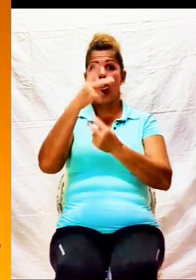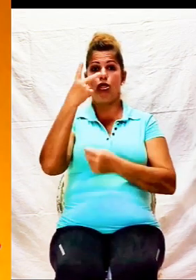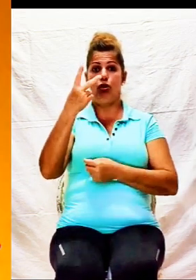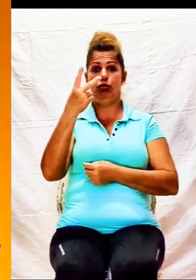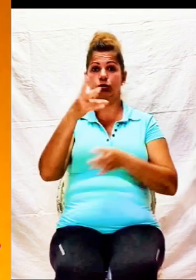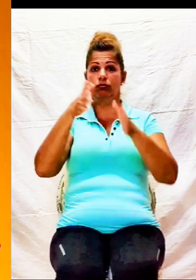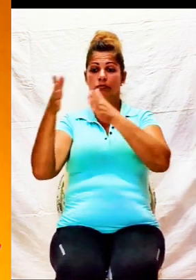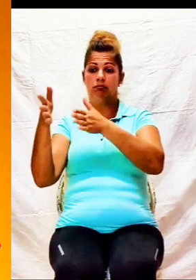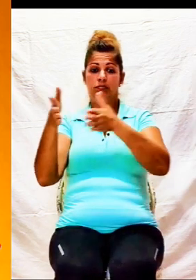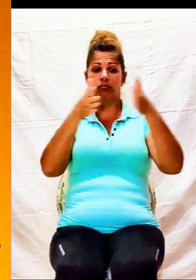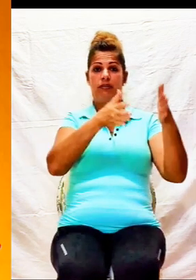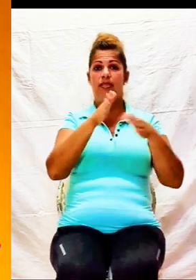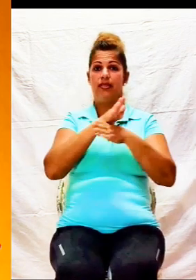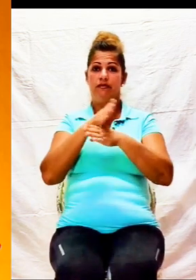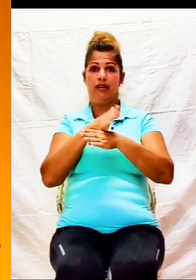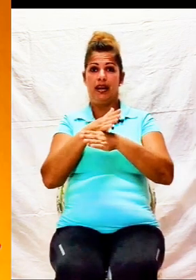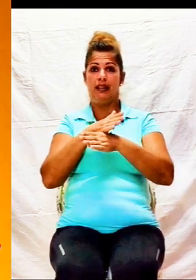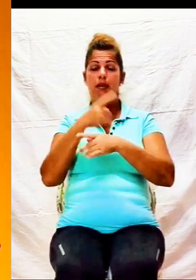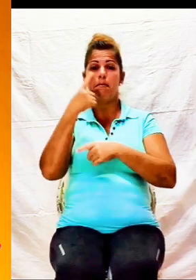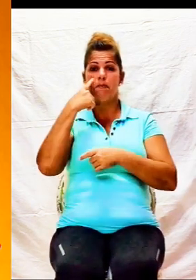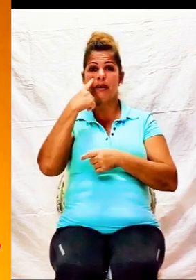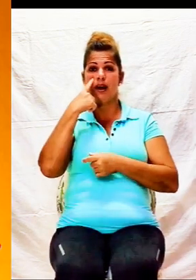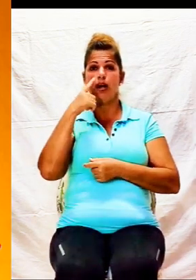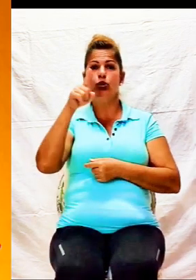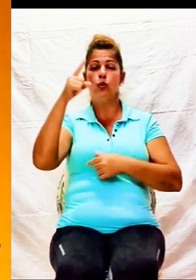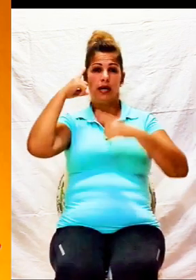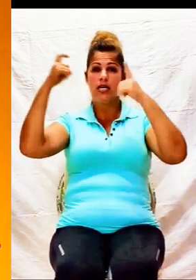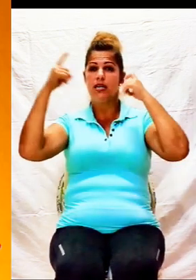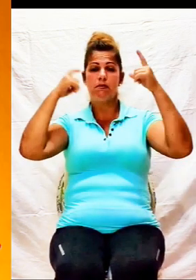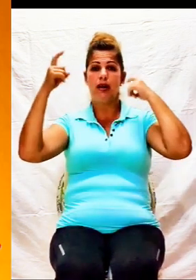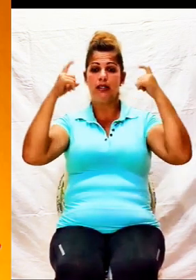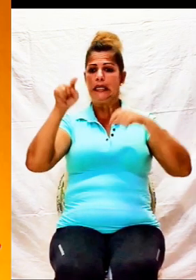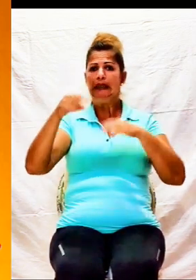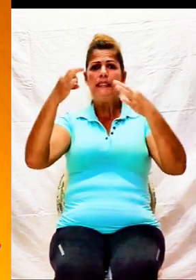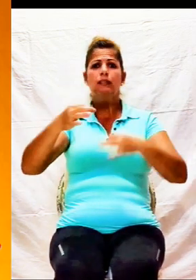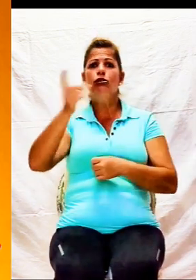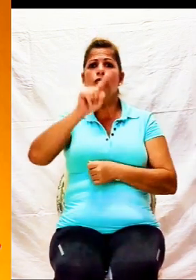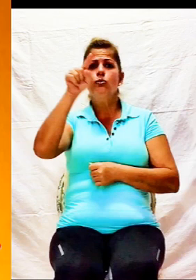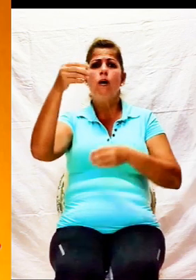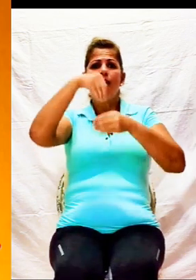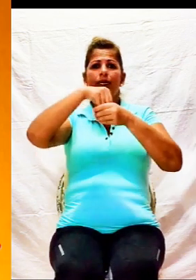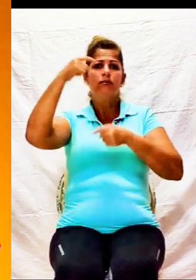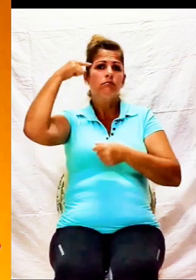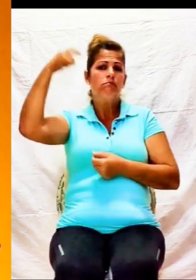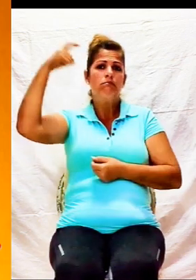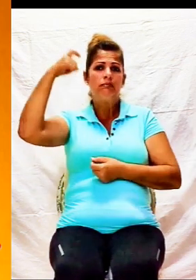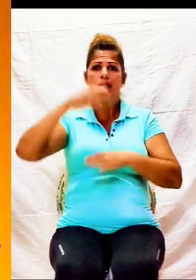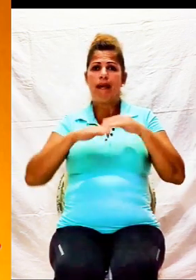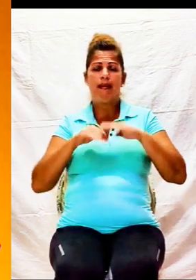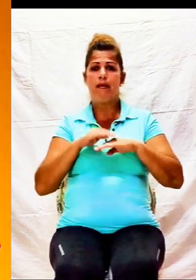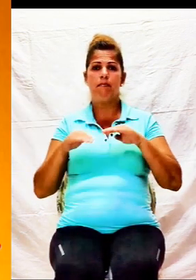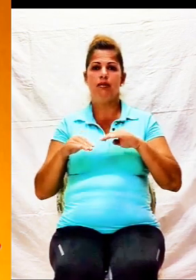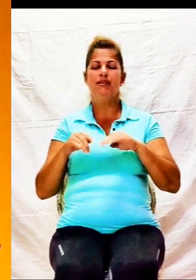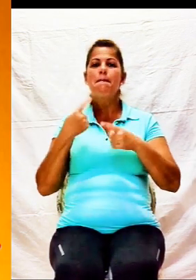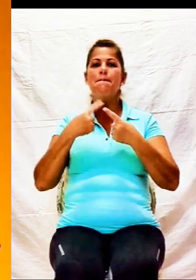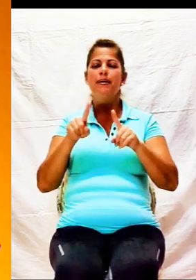Observa el poder de sugestión de la imaginación, que evocando situaciones que no existen más